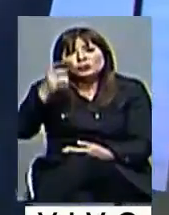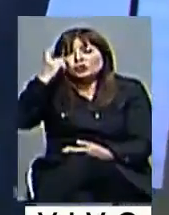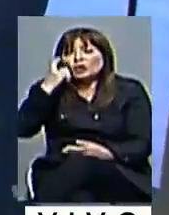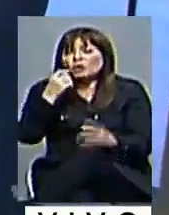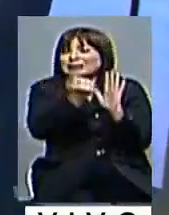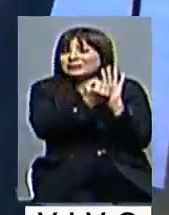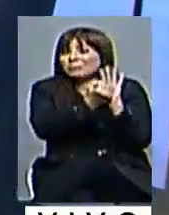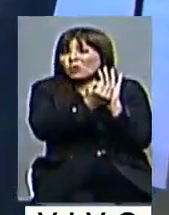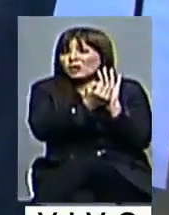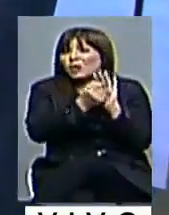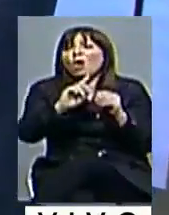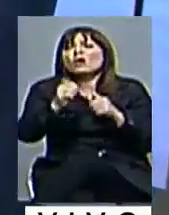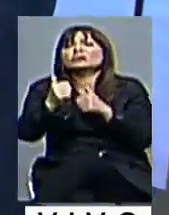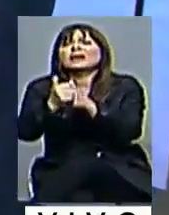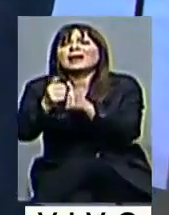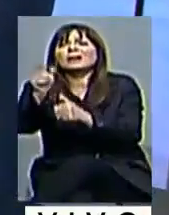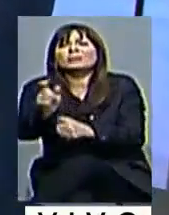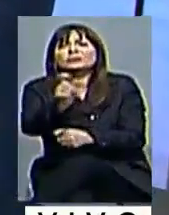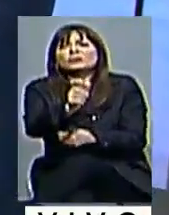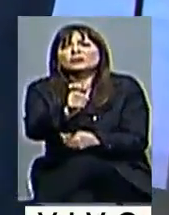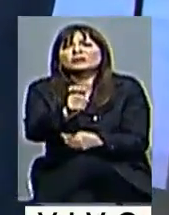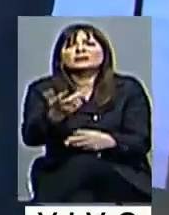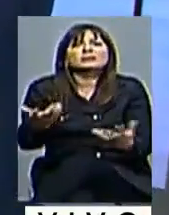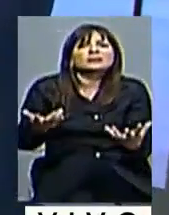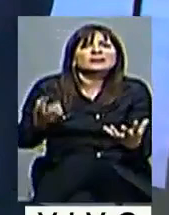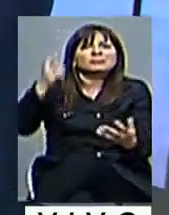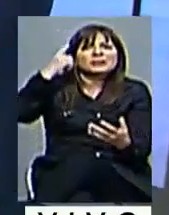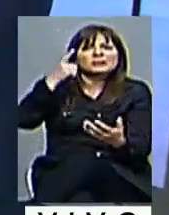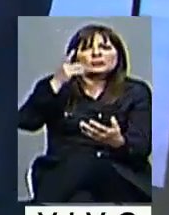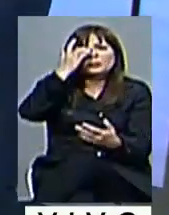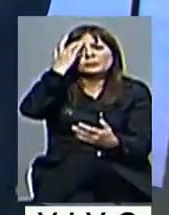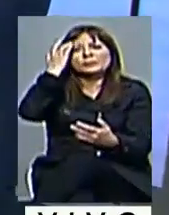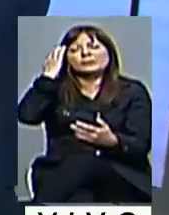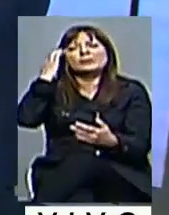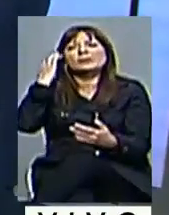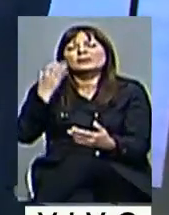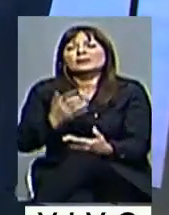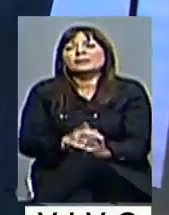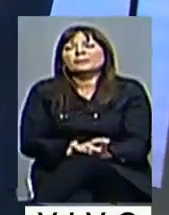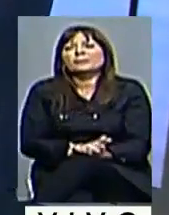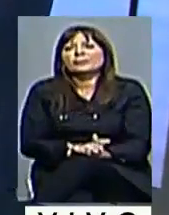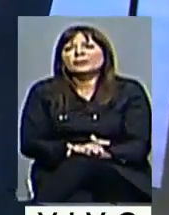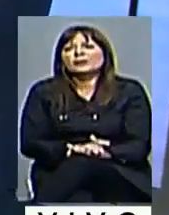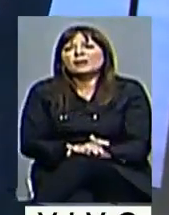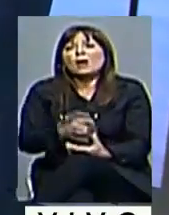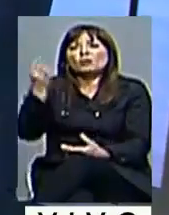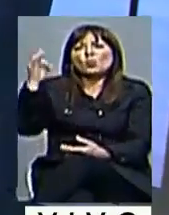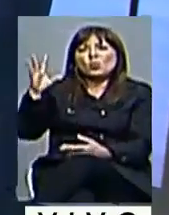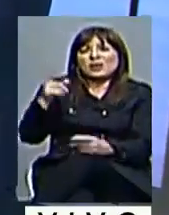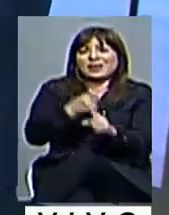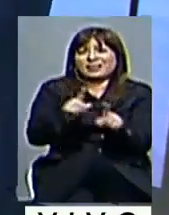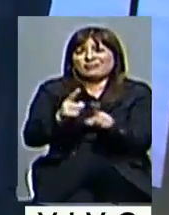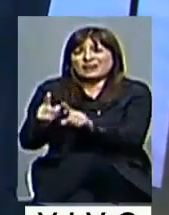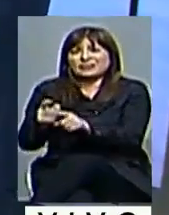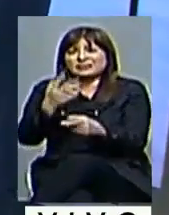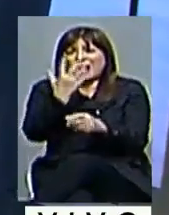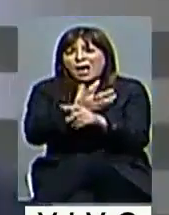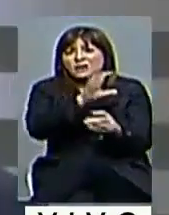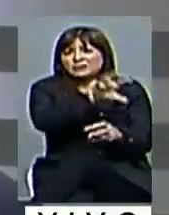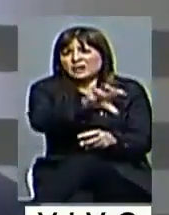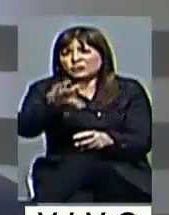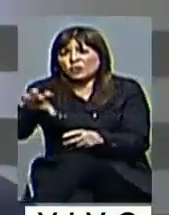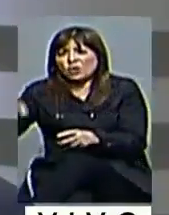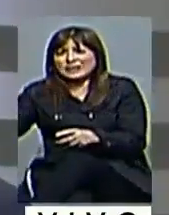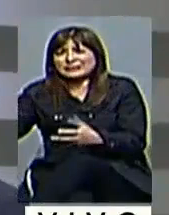simbólico que algo cercano a la gente. Entonces, en ese aspecto, la única diferencia que podría haber entre sectores, incluso